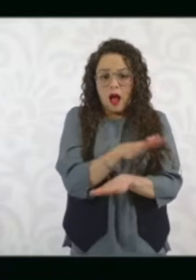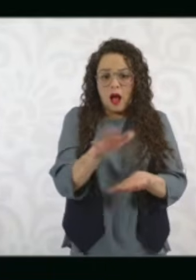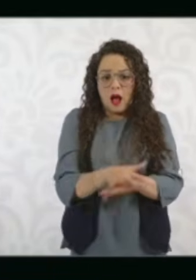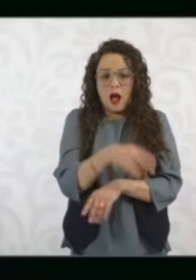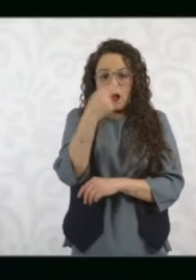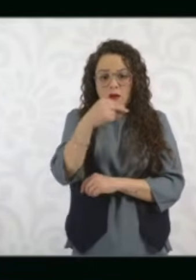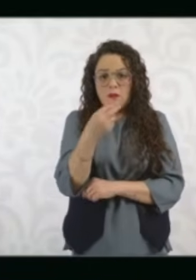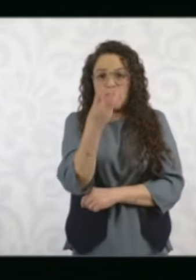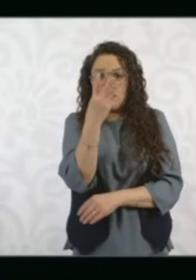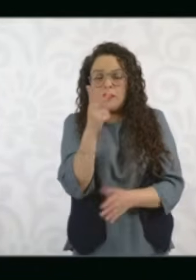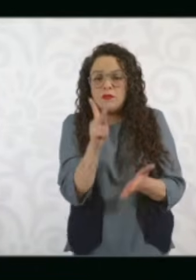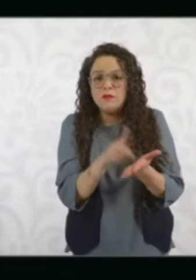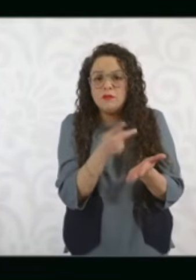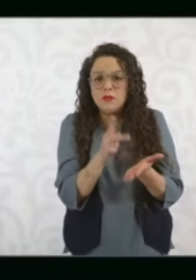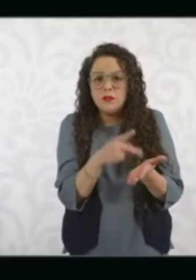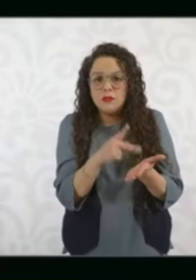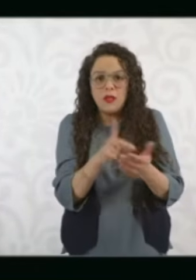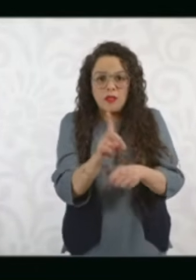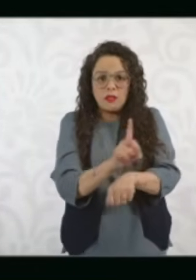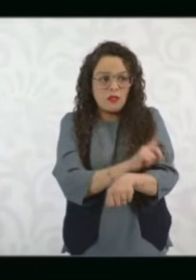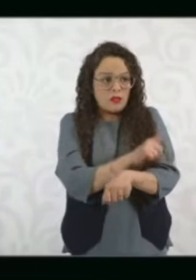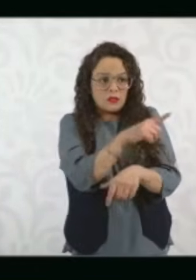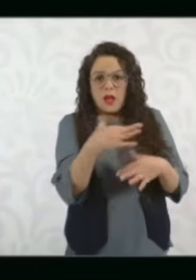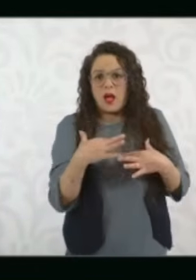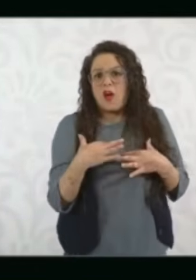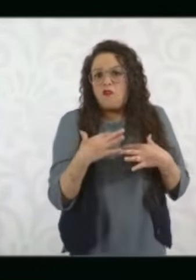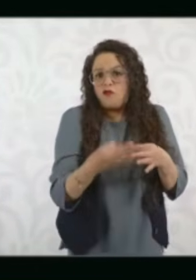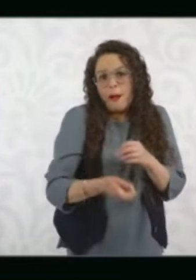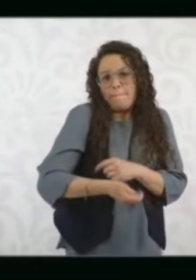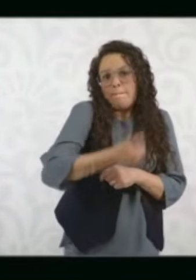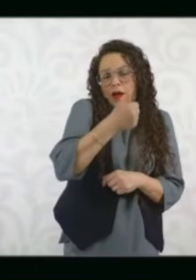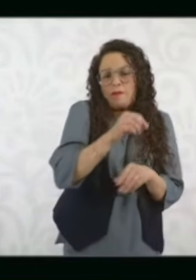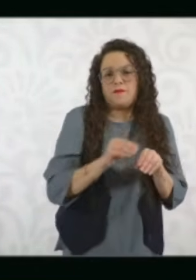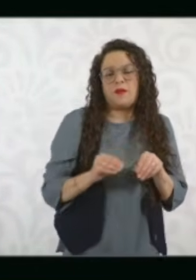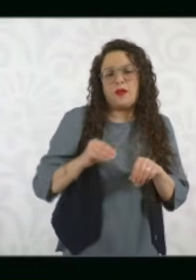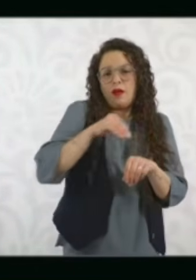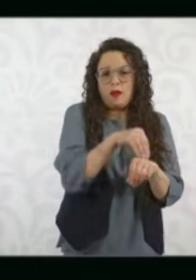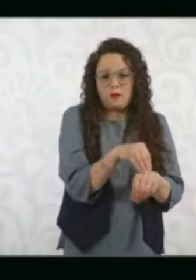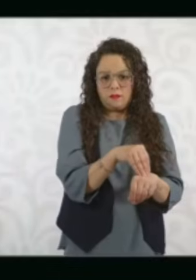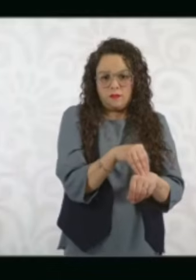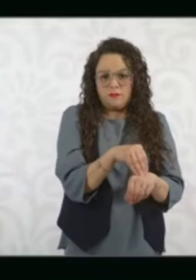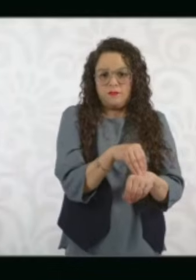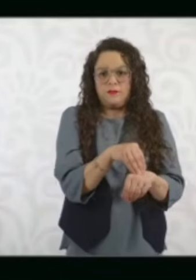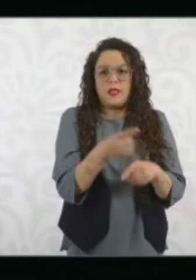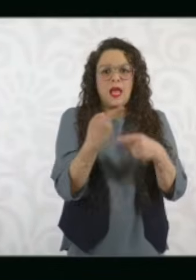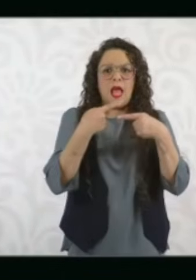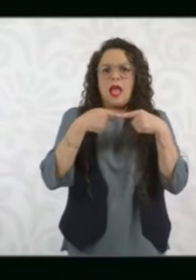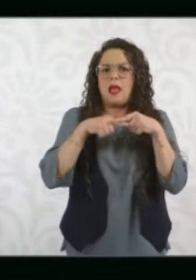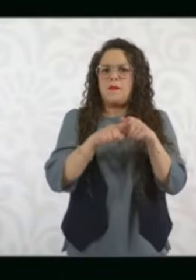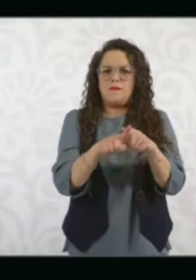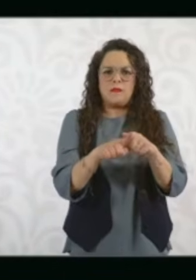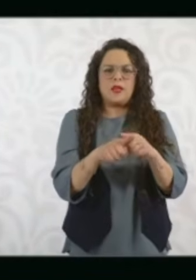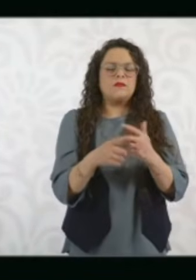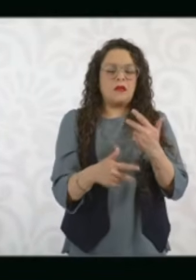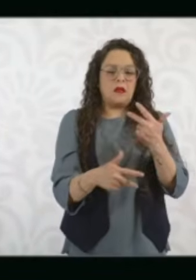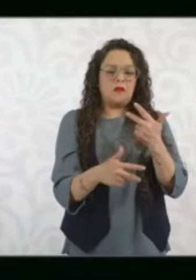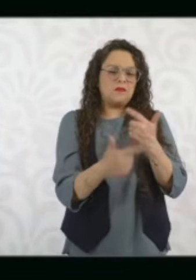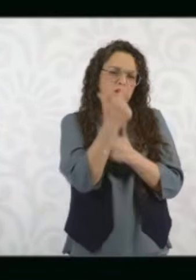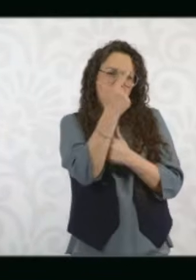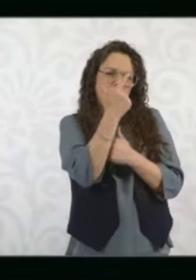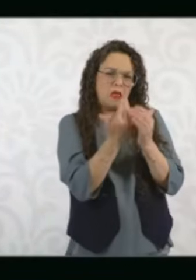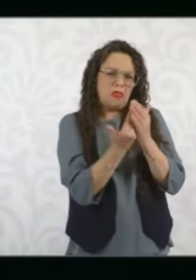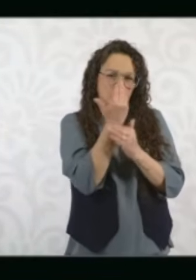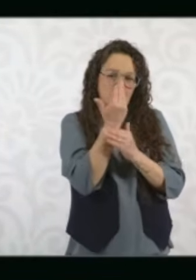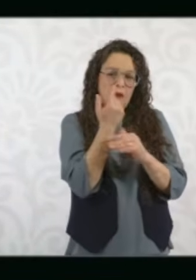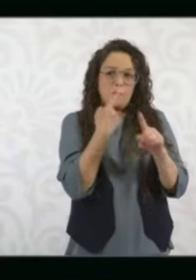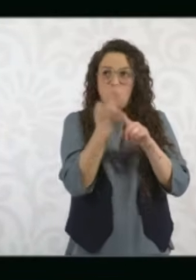nombre desde que fue creada, inicia actividades a las 7 de la mañana, tiene 13 publicaciones